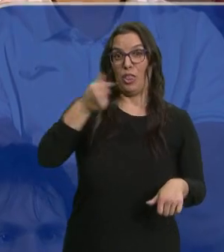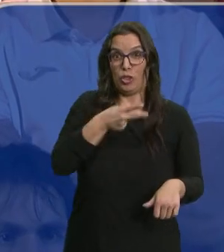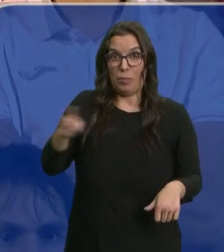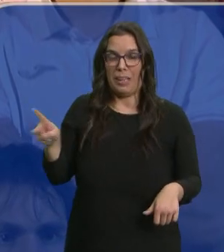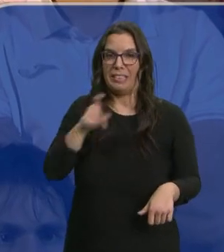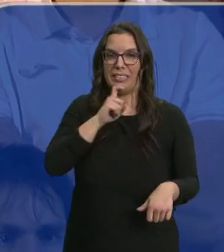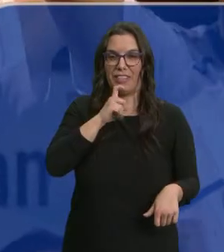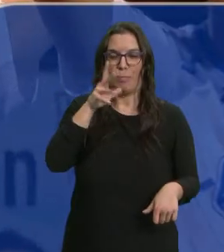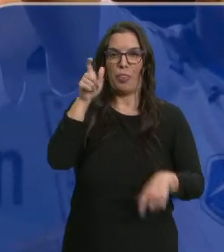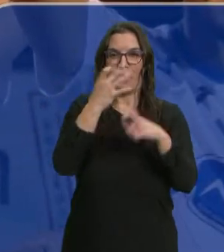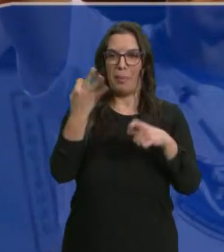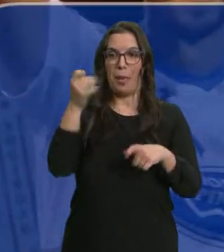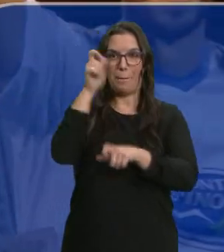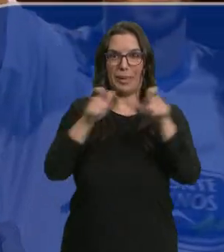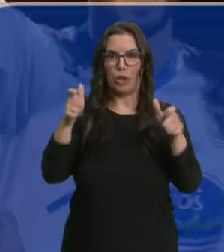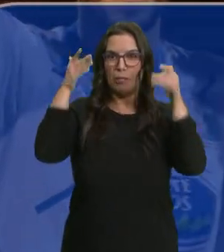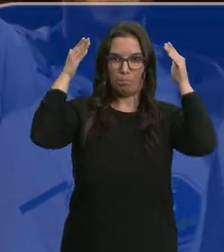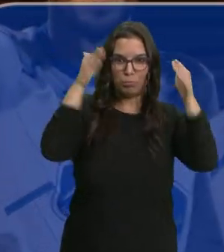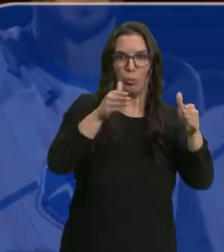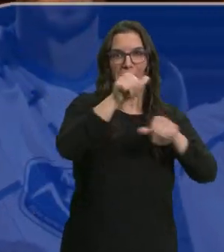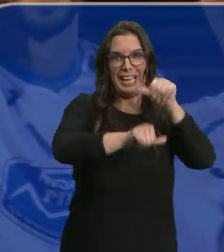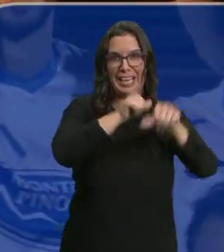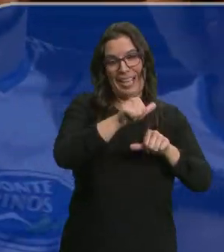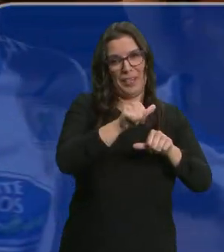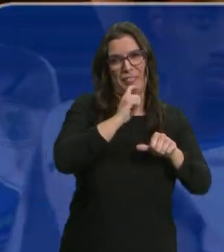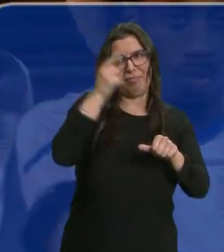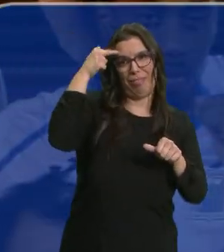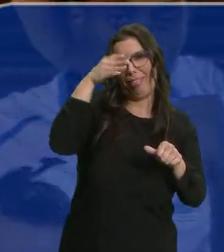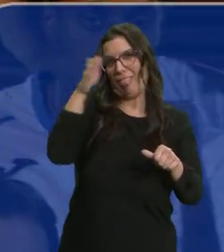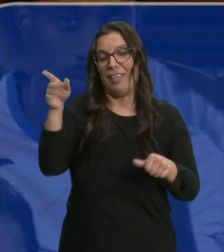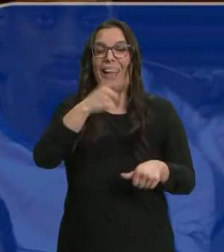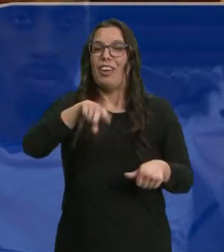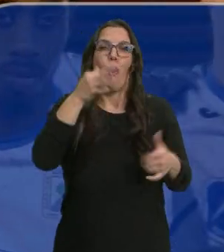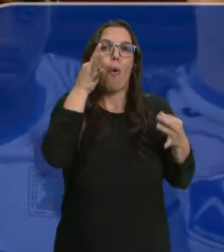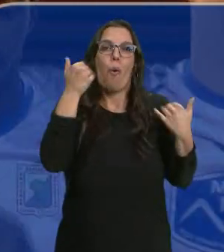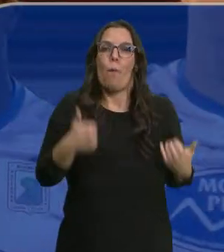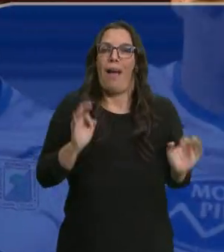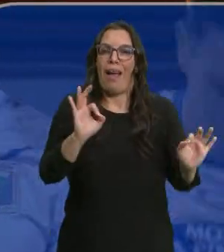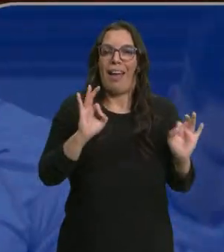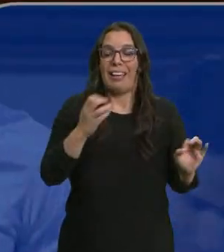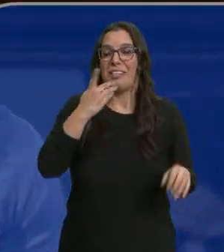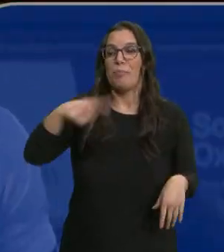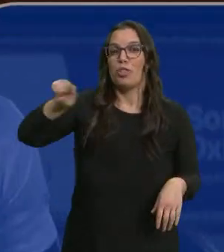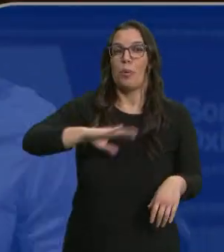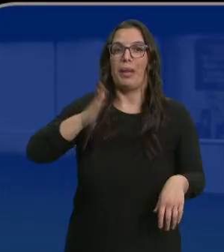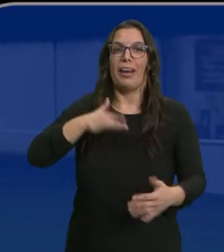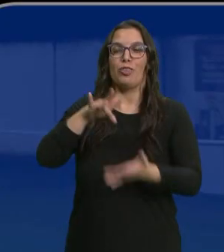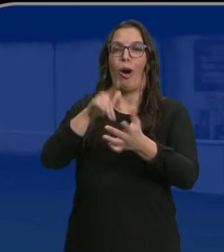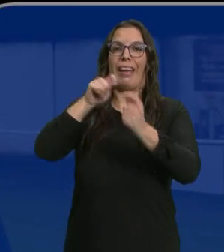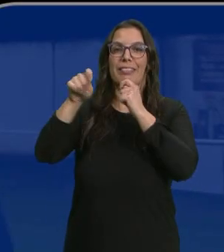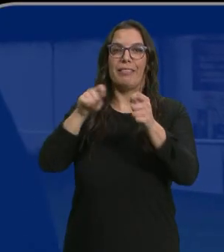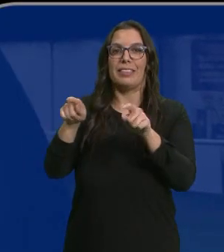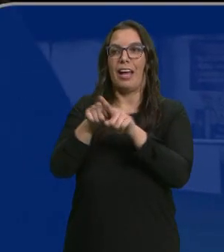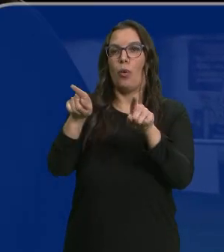Rojas. Debía centrar a sus jugadores para que pensaran en la Liga. Tarea complicada. Son humanos. Esto es igual que si mañana a vosotros toca entrevistar